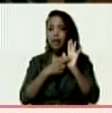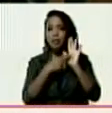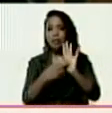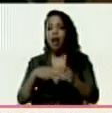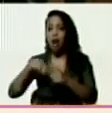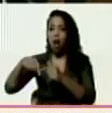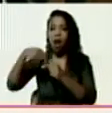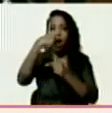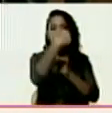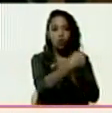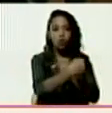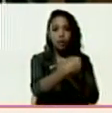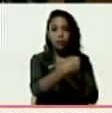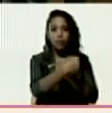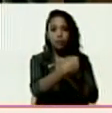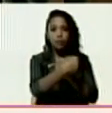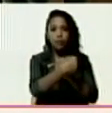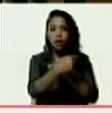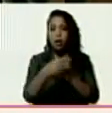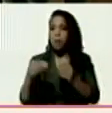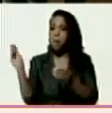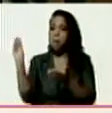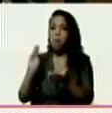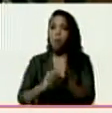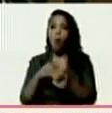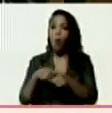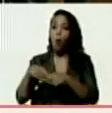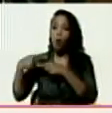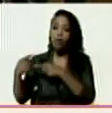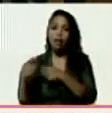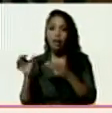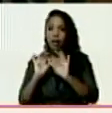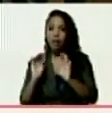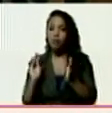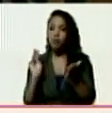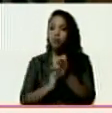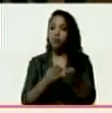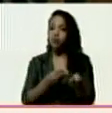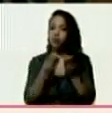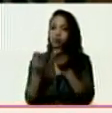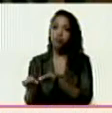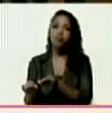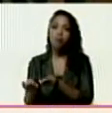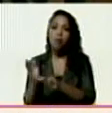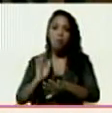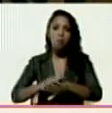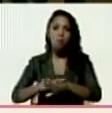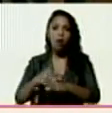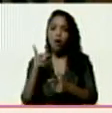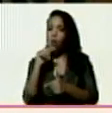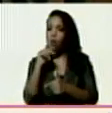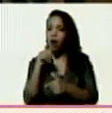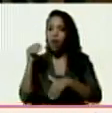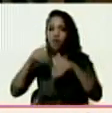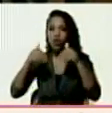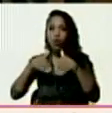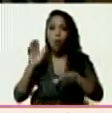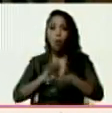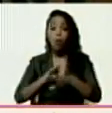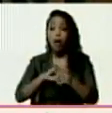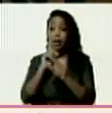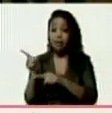plancha. Ni siquiera postularon otra plancha. Y no la postularon sencillamente porque no tenían los votos. Porque